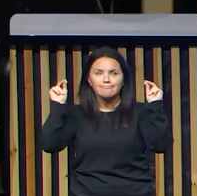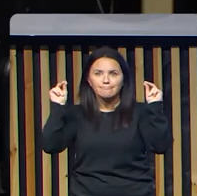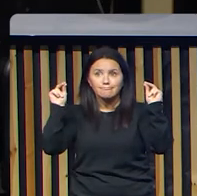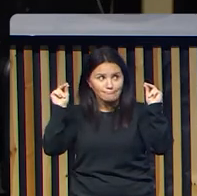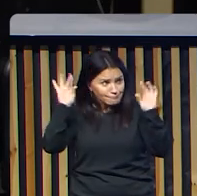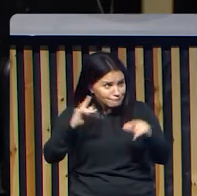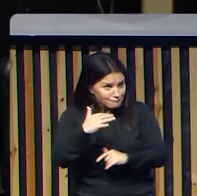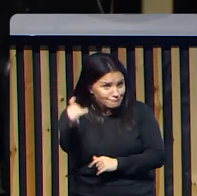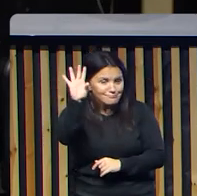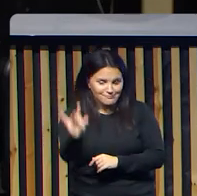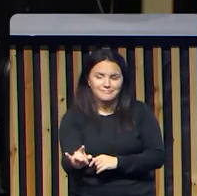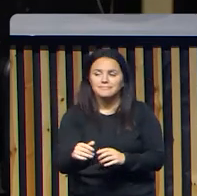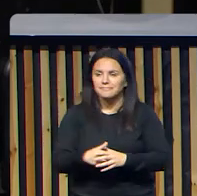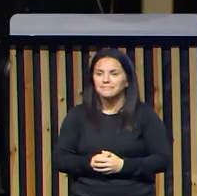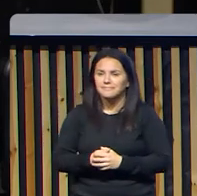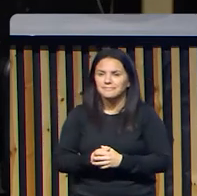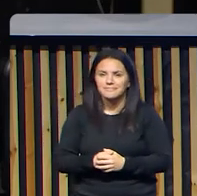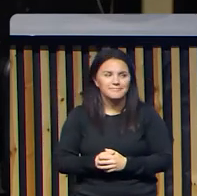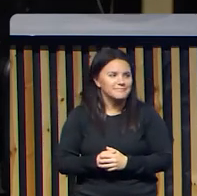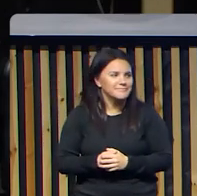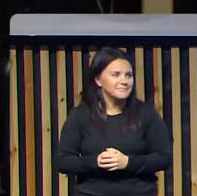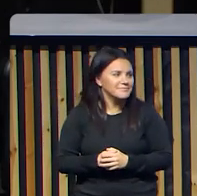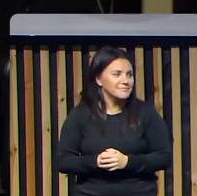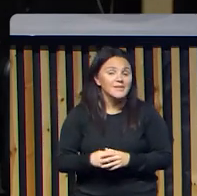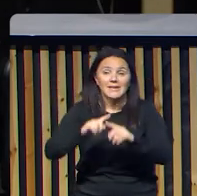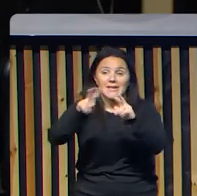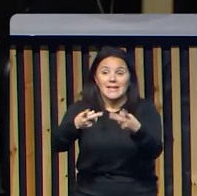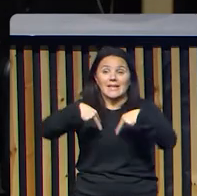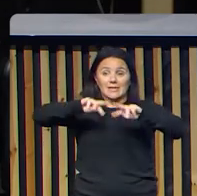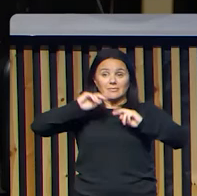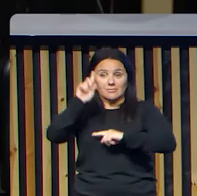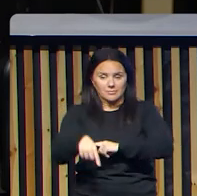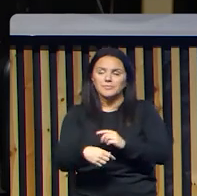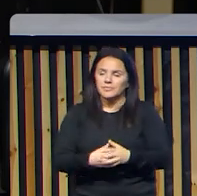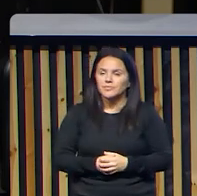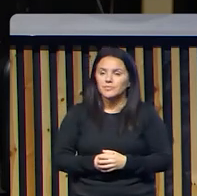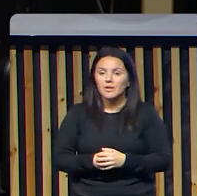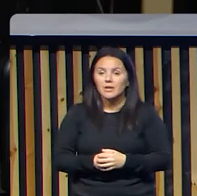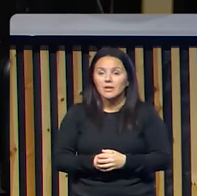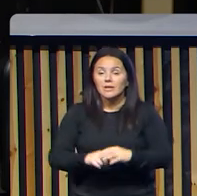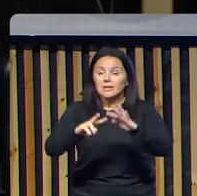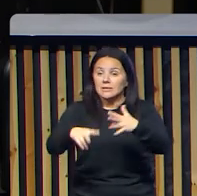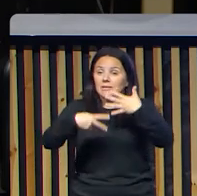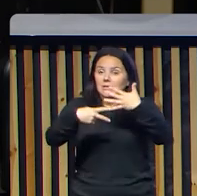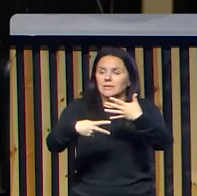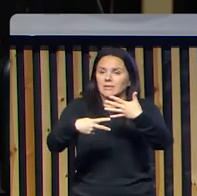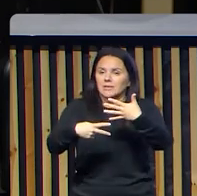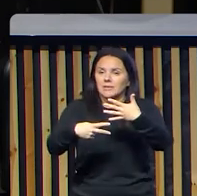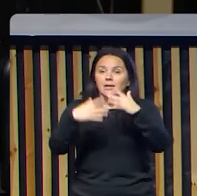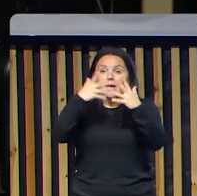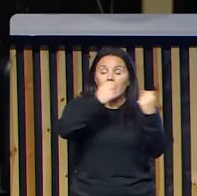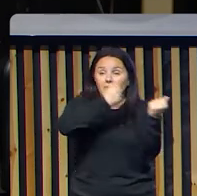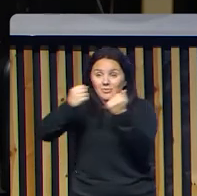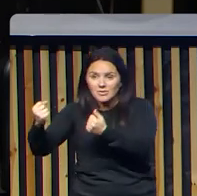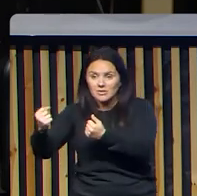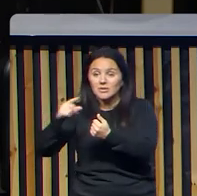esta Sí vale Irreversible 7 la administración tiene que elaborar su